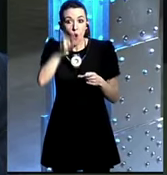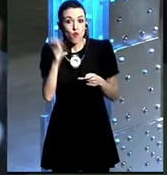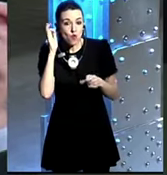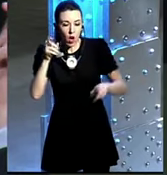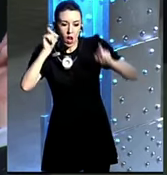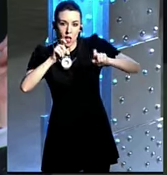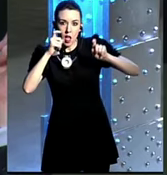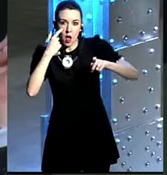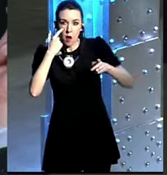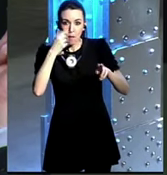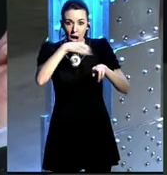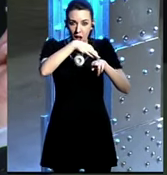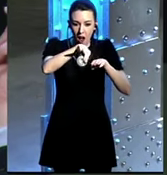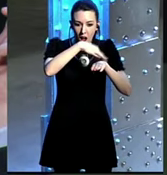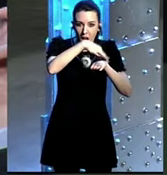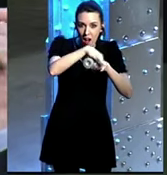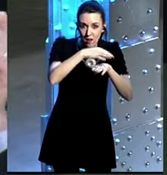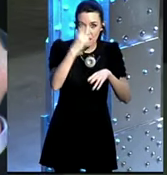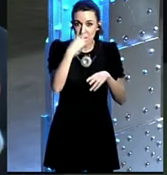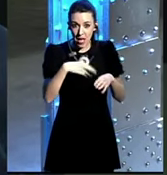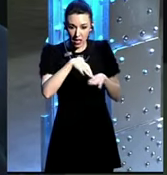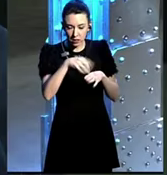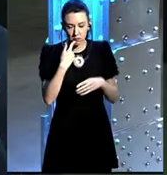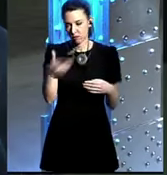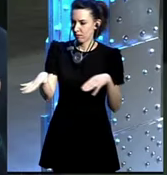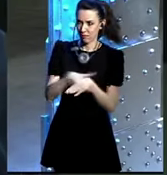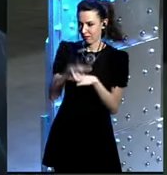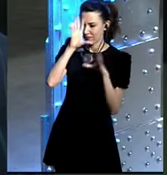a llevar a cabo manicuras y pedicuras. Le dije, ¿perdona?